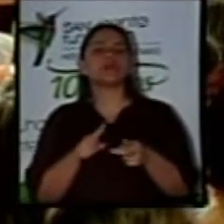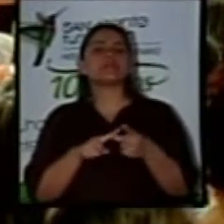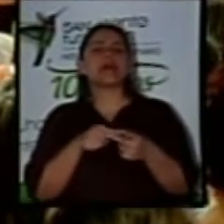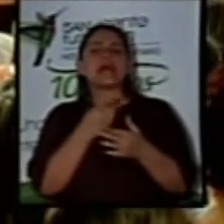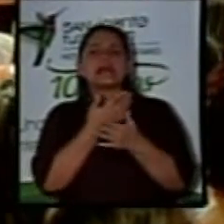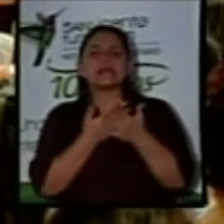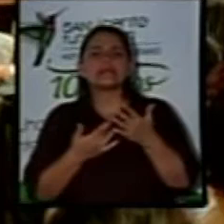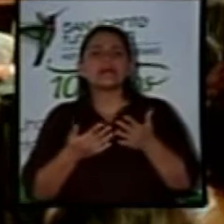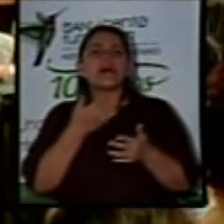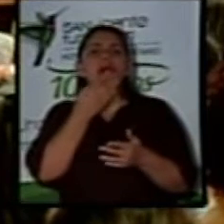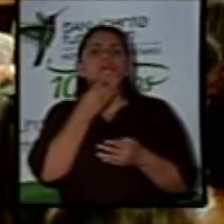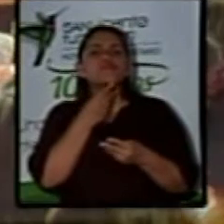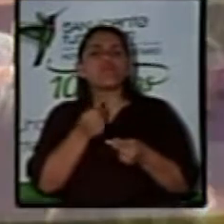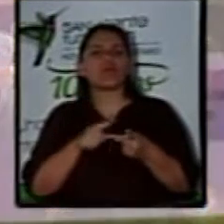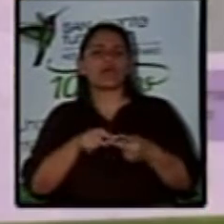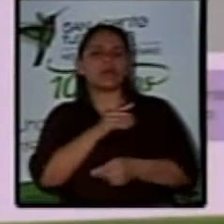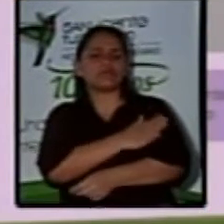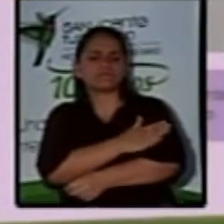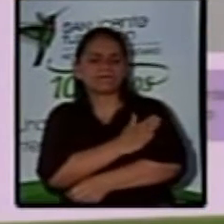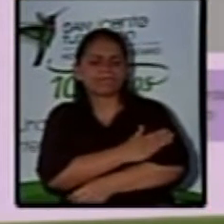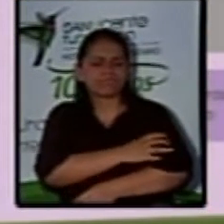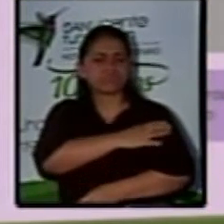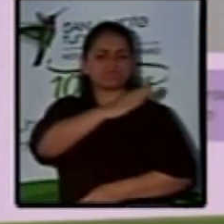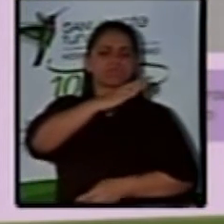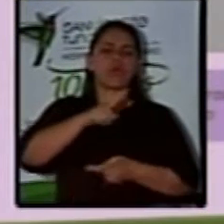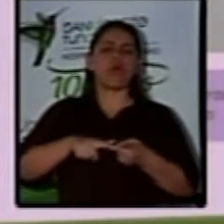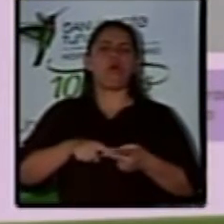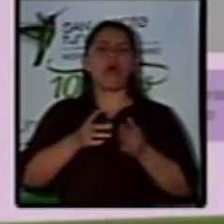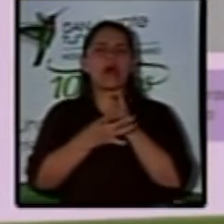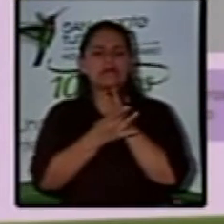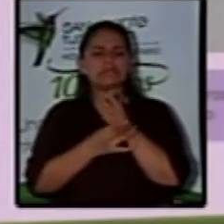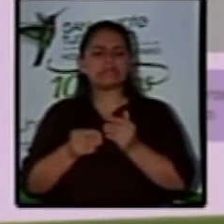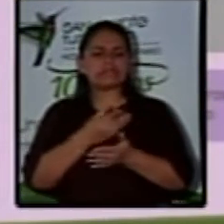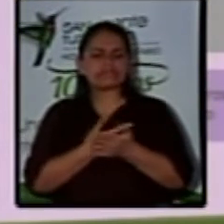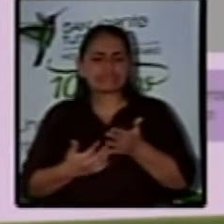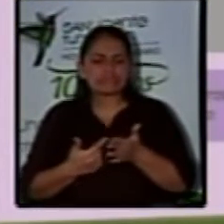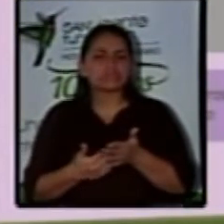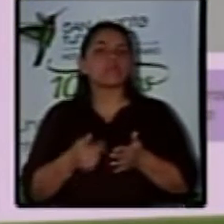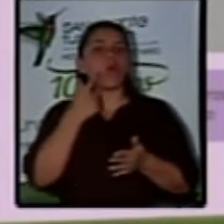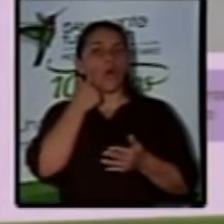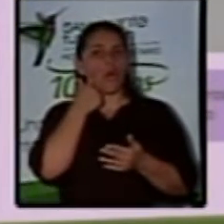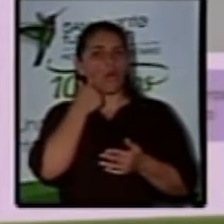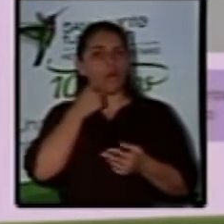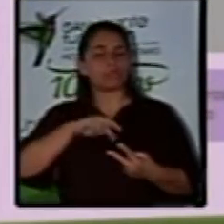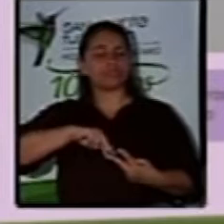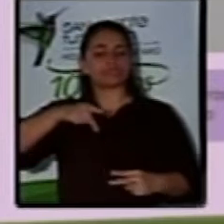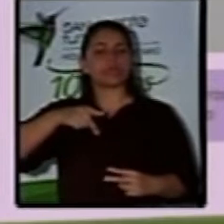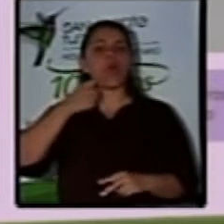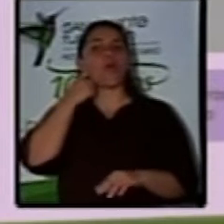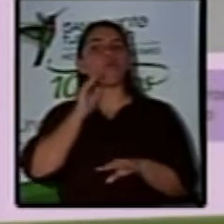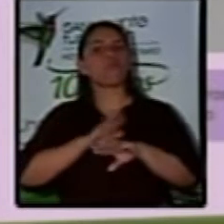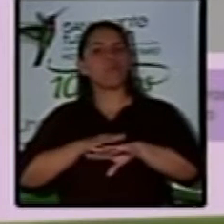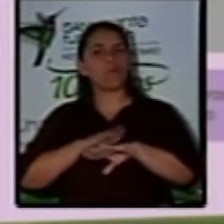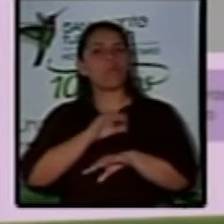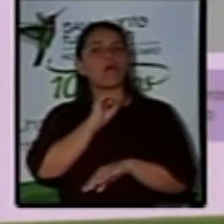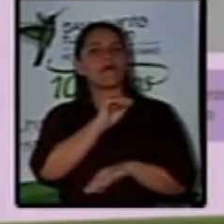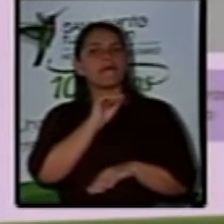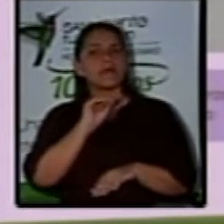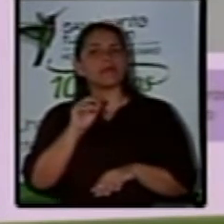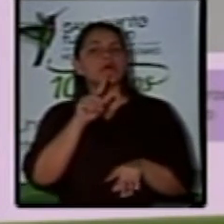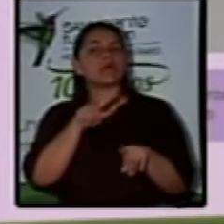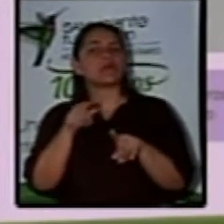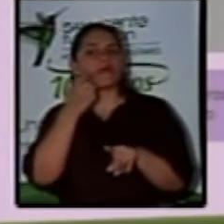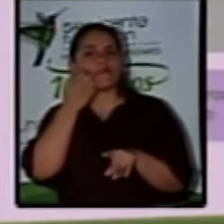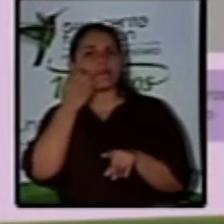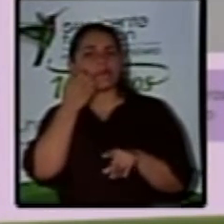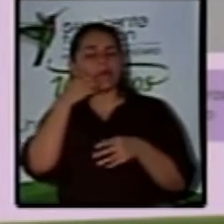diabética, hipertensa, que tenga el colesterol alto, y empiece con calambres en las piernas, hay que poner cuidado que no sea